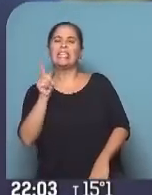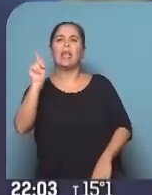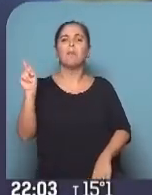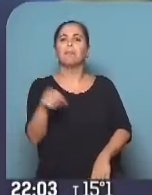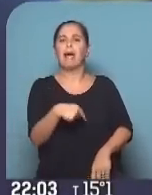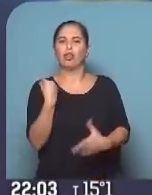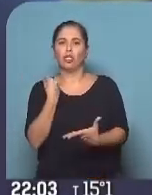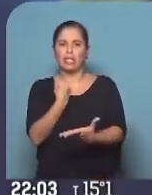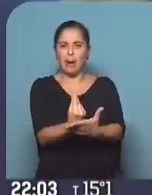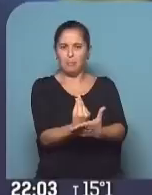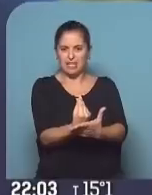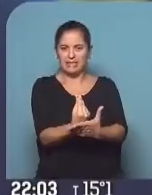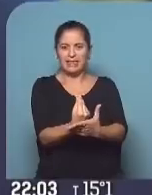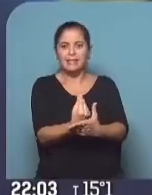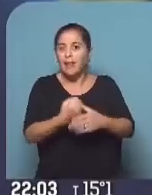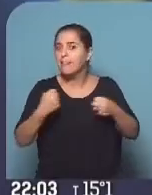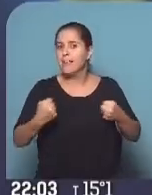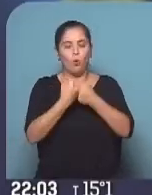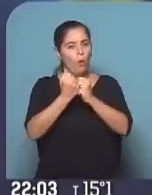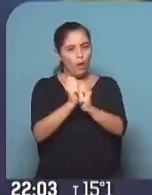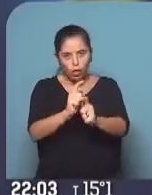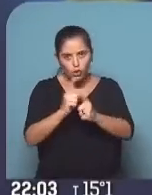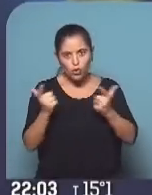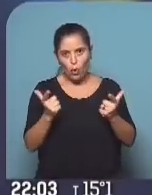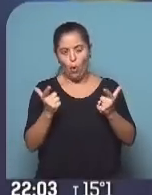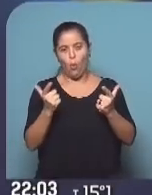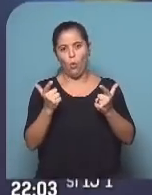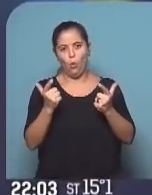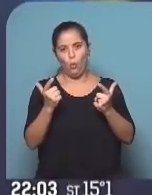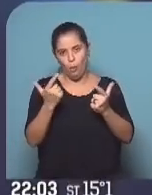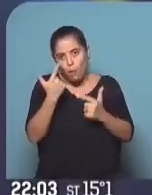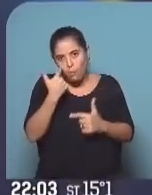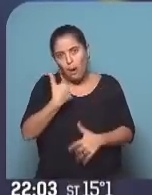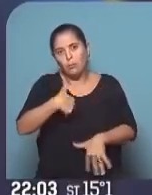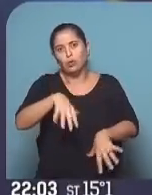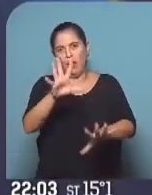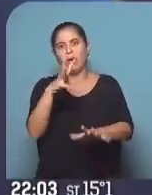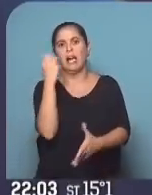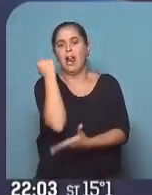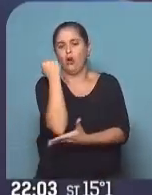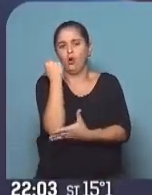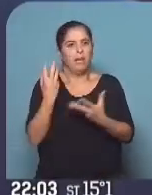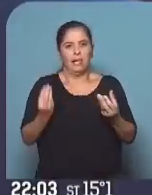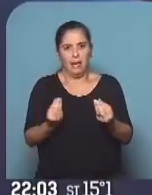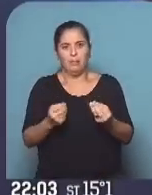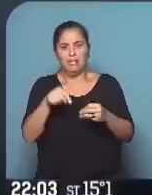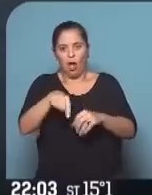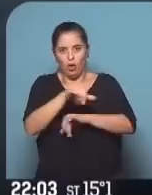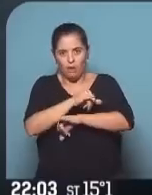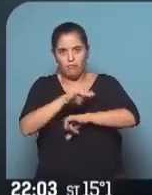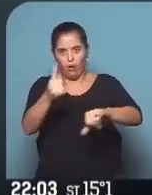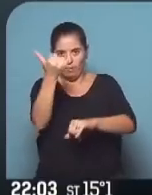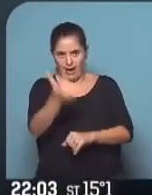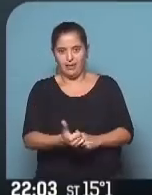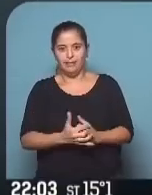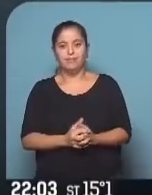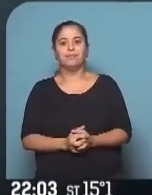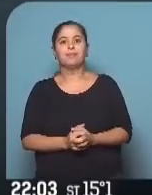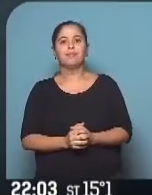prosperaron y las consecuencias se van a ver sobre todo en la economía. Lo vemos en este informe.